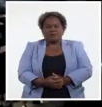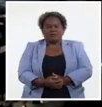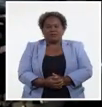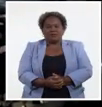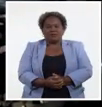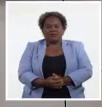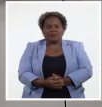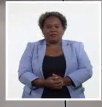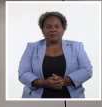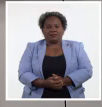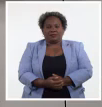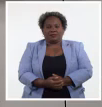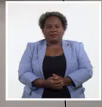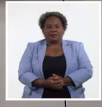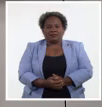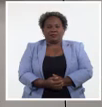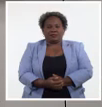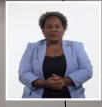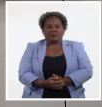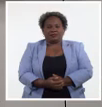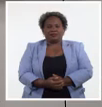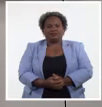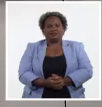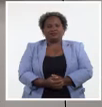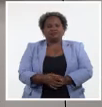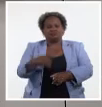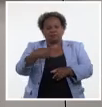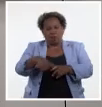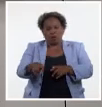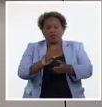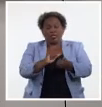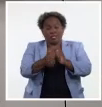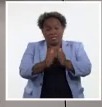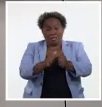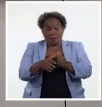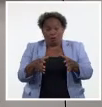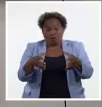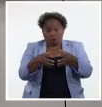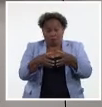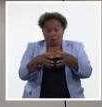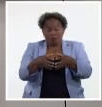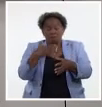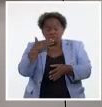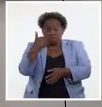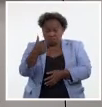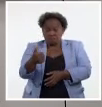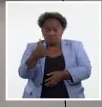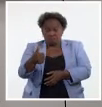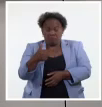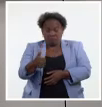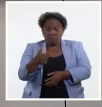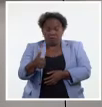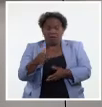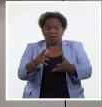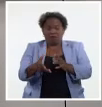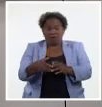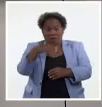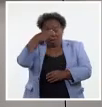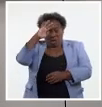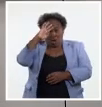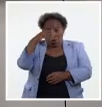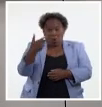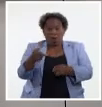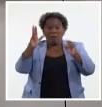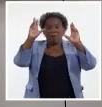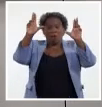Televisión Cubana. Cambiamos de tema. Uno de los deportes colectivos con mejor desempeño en los últimos años en Cuba ha sido el voleibol